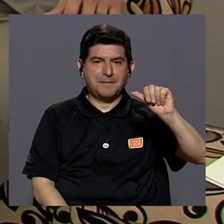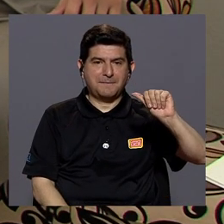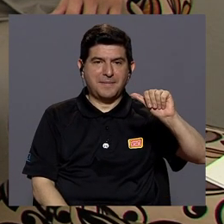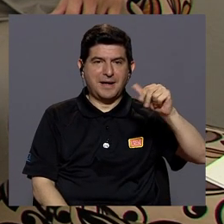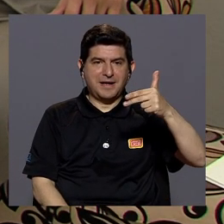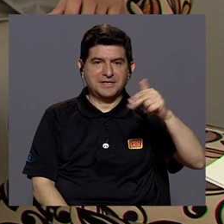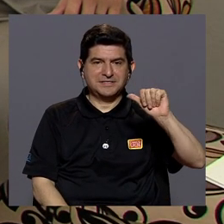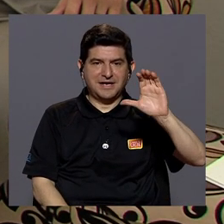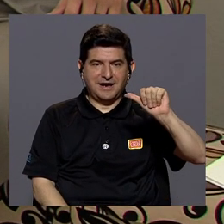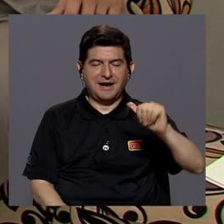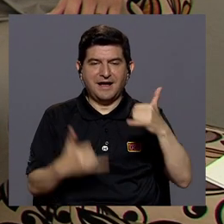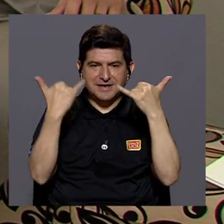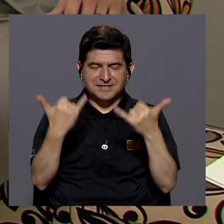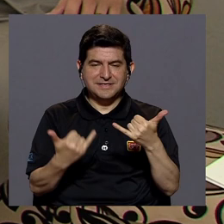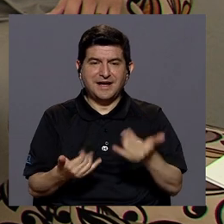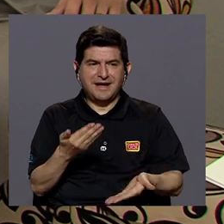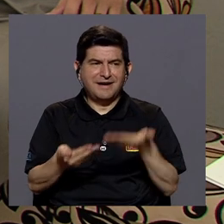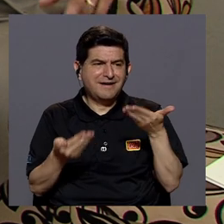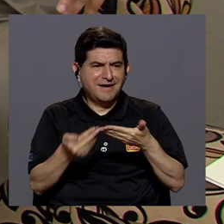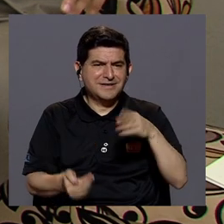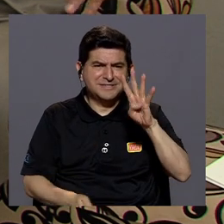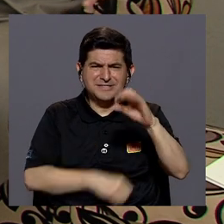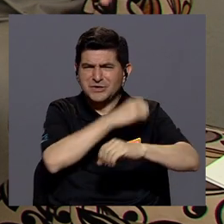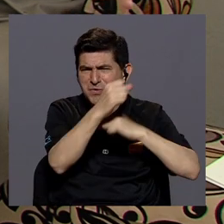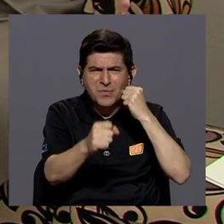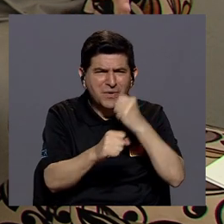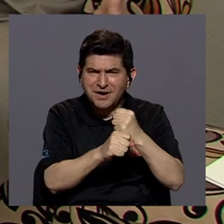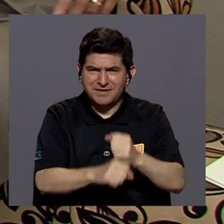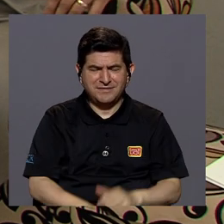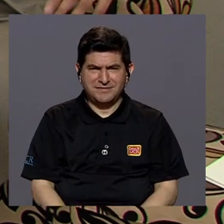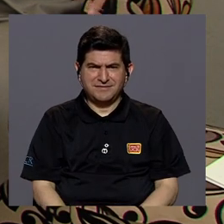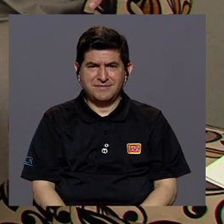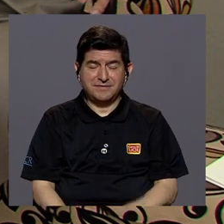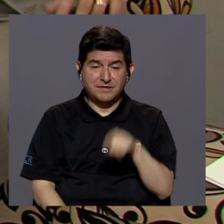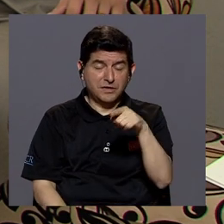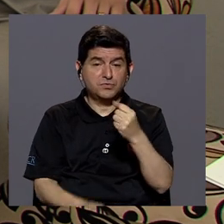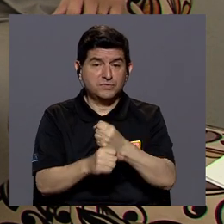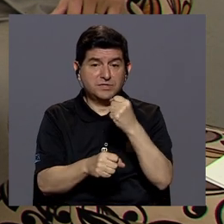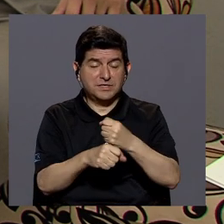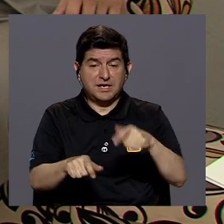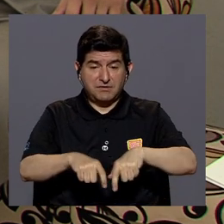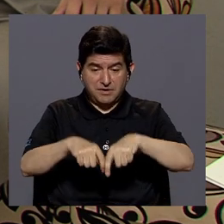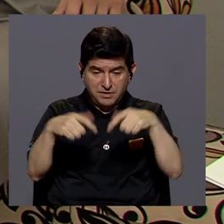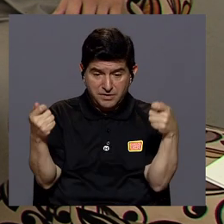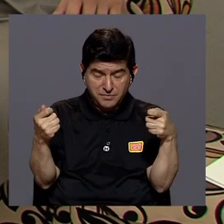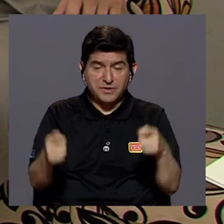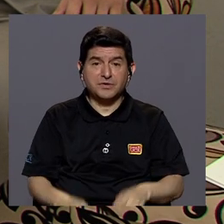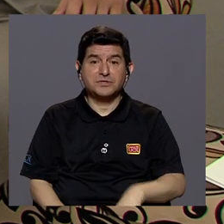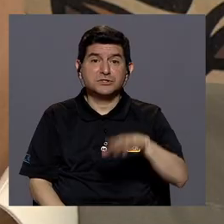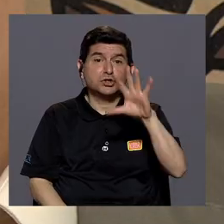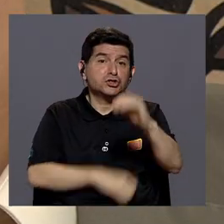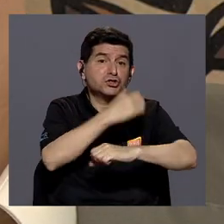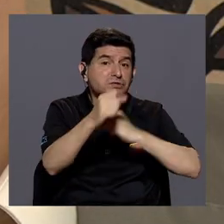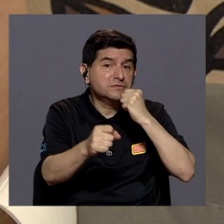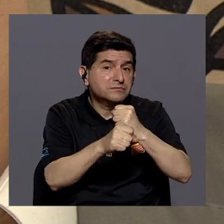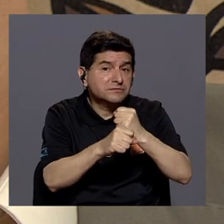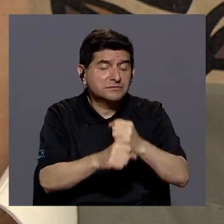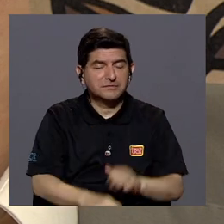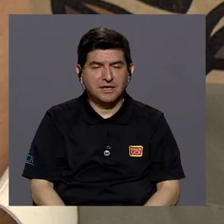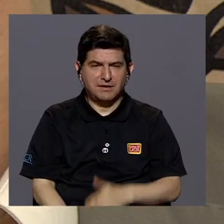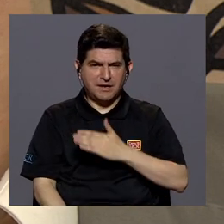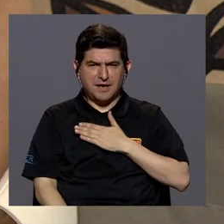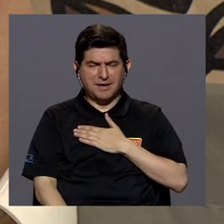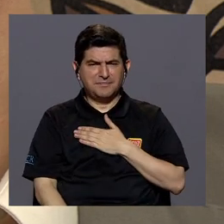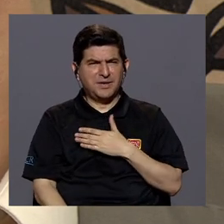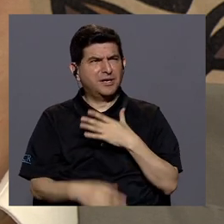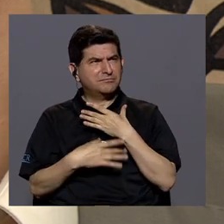ya tiene casi 40 años y usted de estar en el periodismo más de 50. Me llama mucho la atención